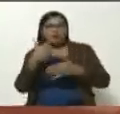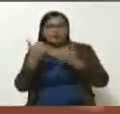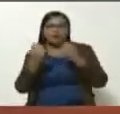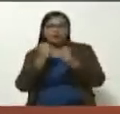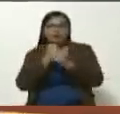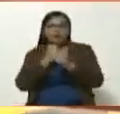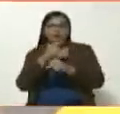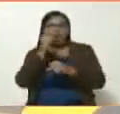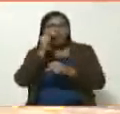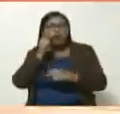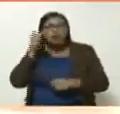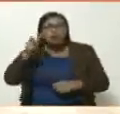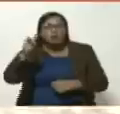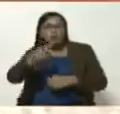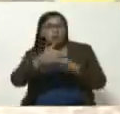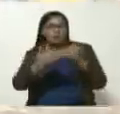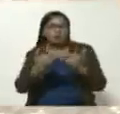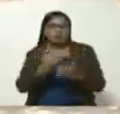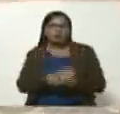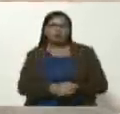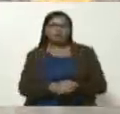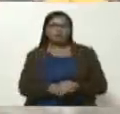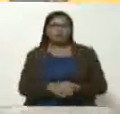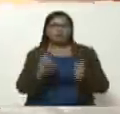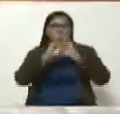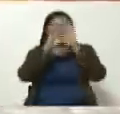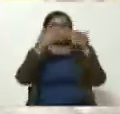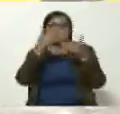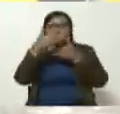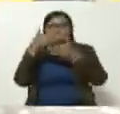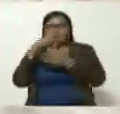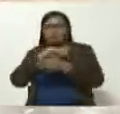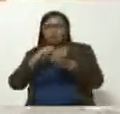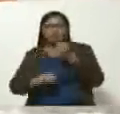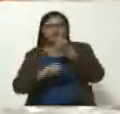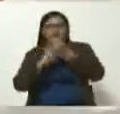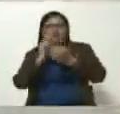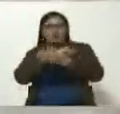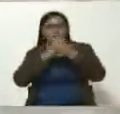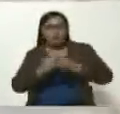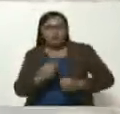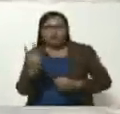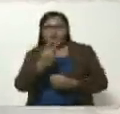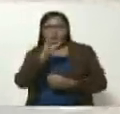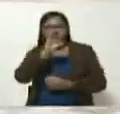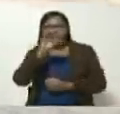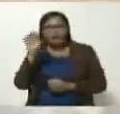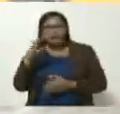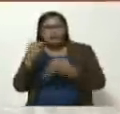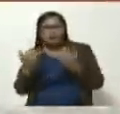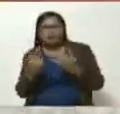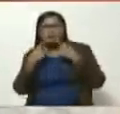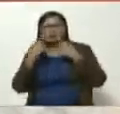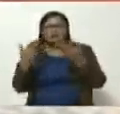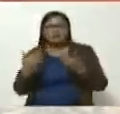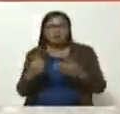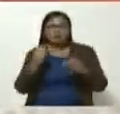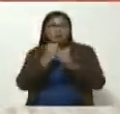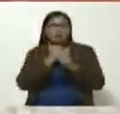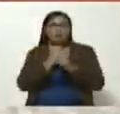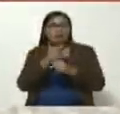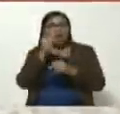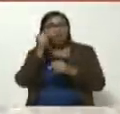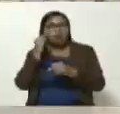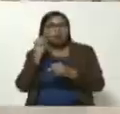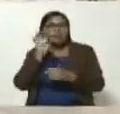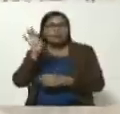el pueblo? Claro, es una relación que se va a fortalecer la relación entre los dos países y vamos a ser beneficiados tanto trabajadores como el país